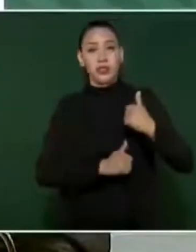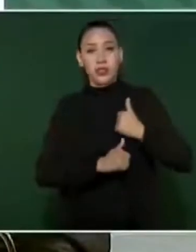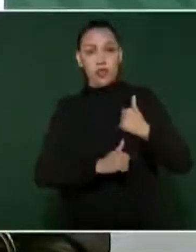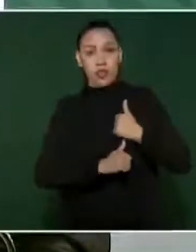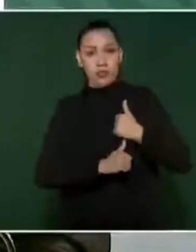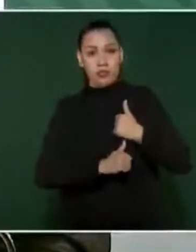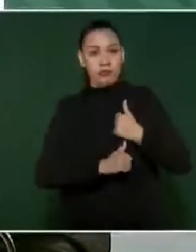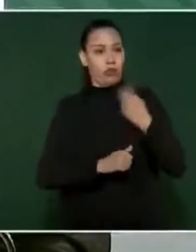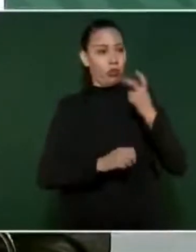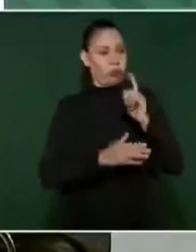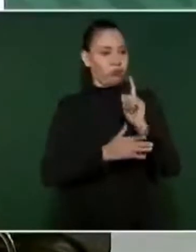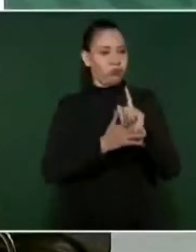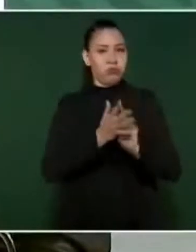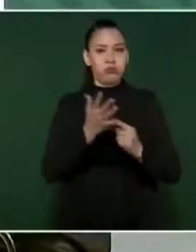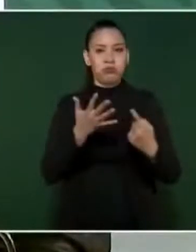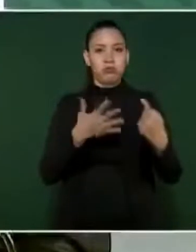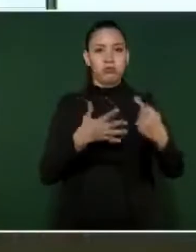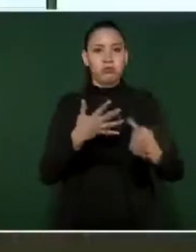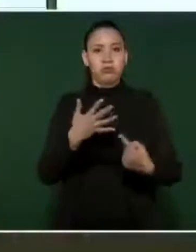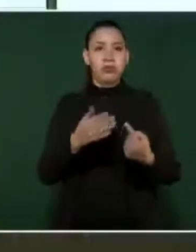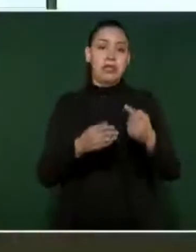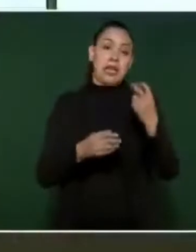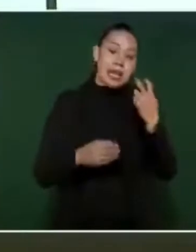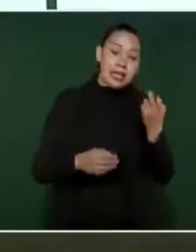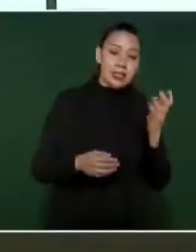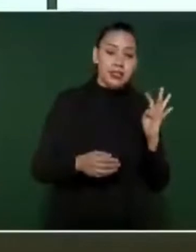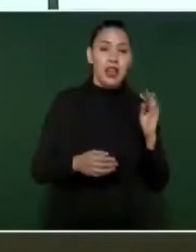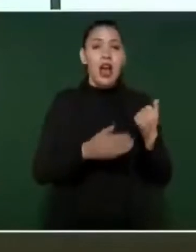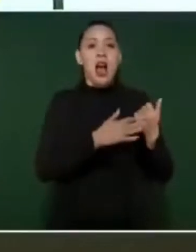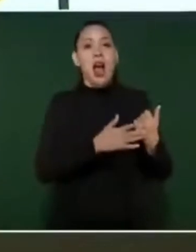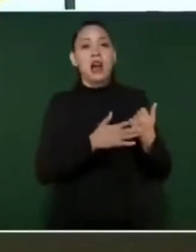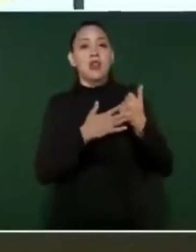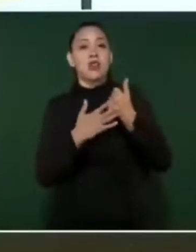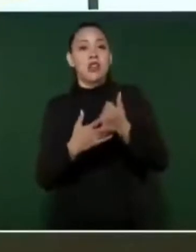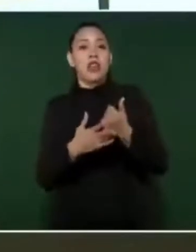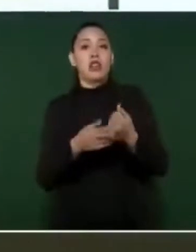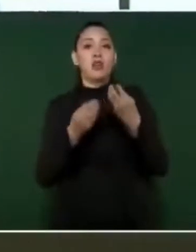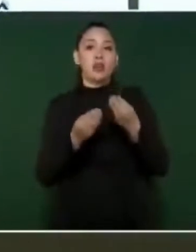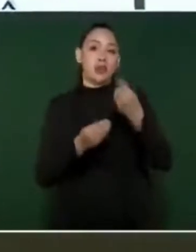pues esto es lo que ha ayudado mucho.